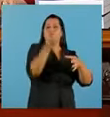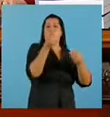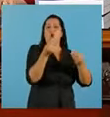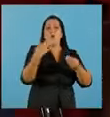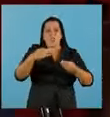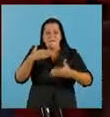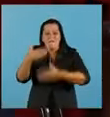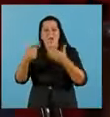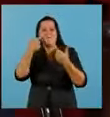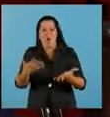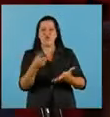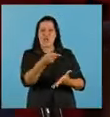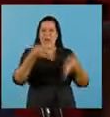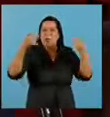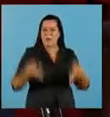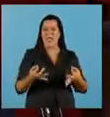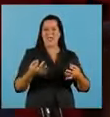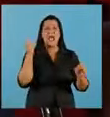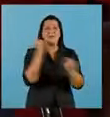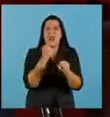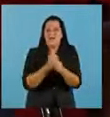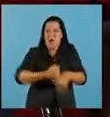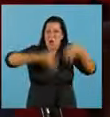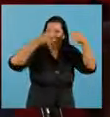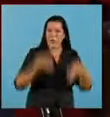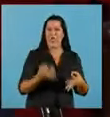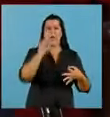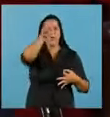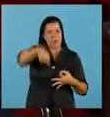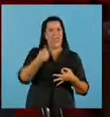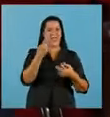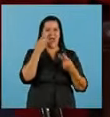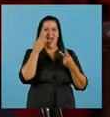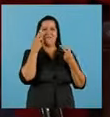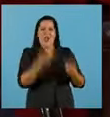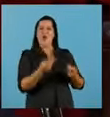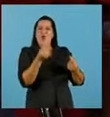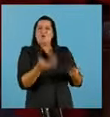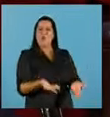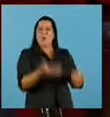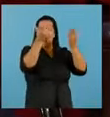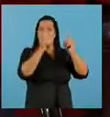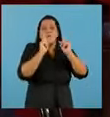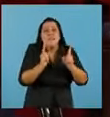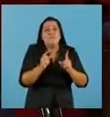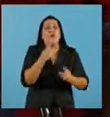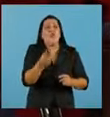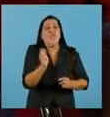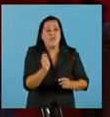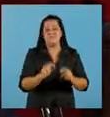prácticas, en el ejercicio profesional de sus funciones, tal como definen las leyes y exige la